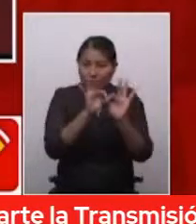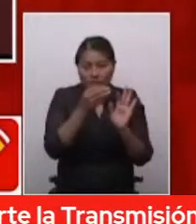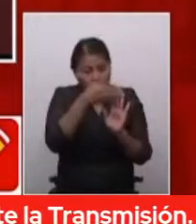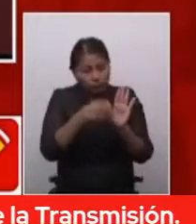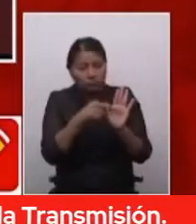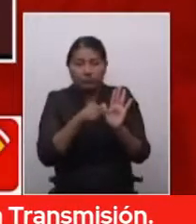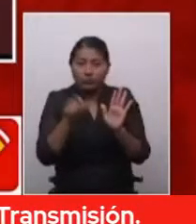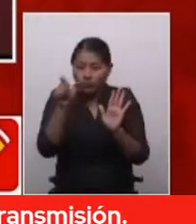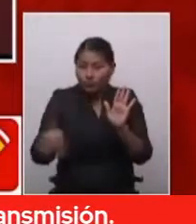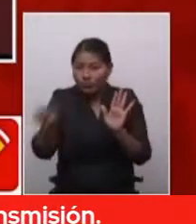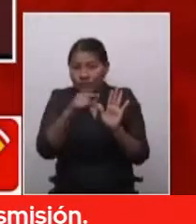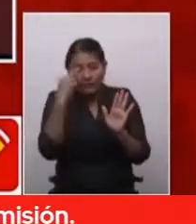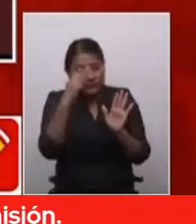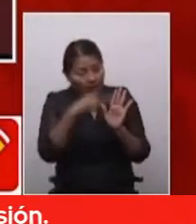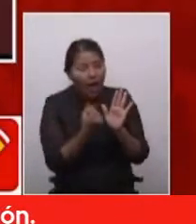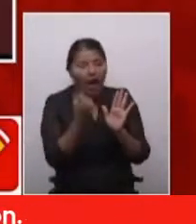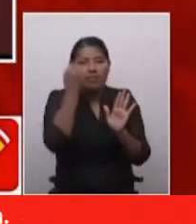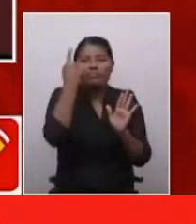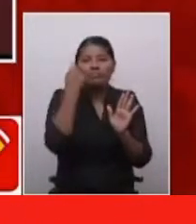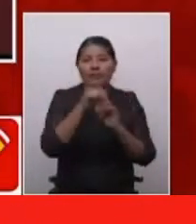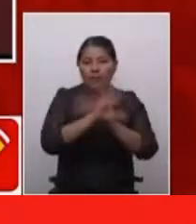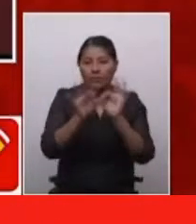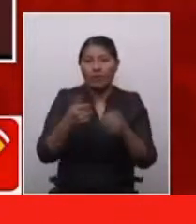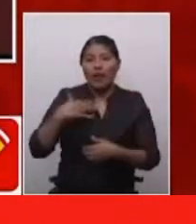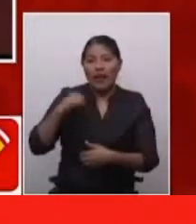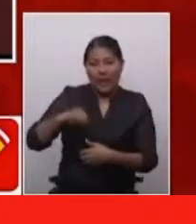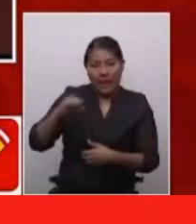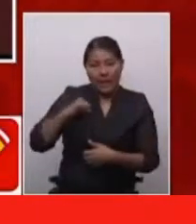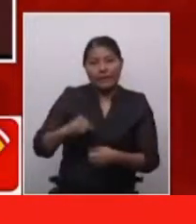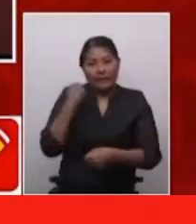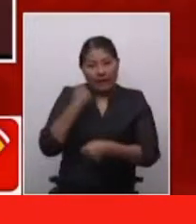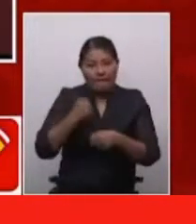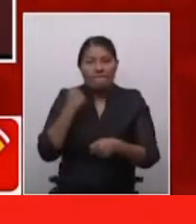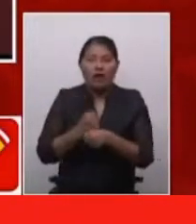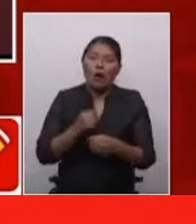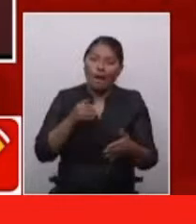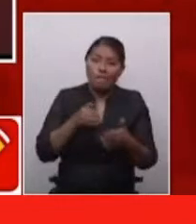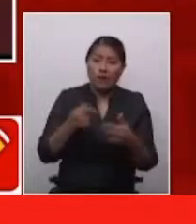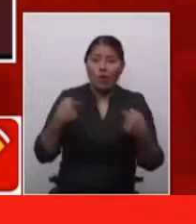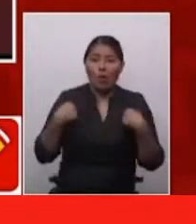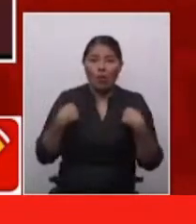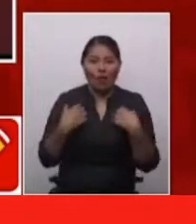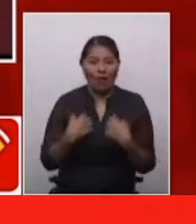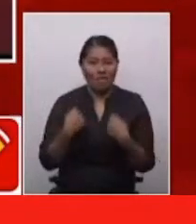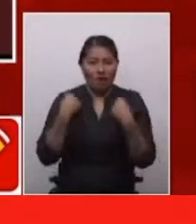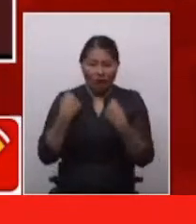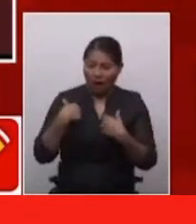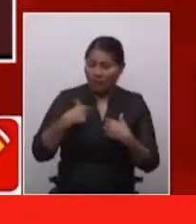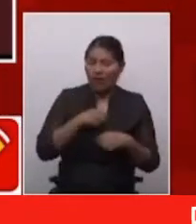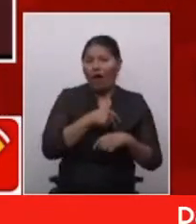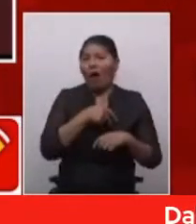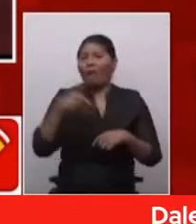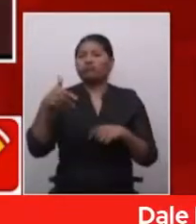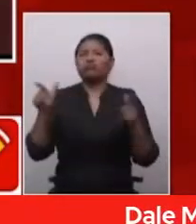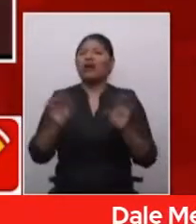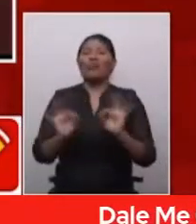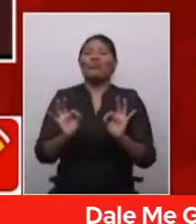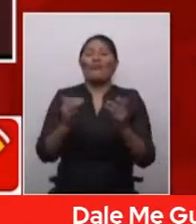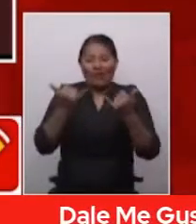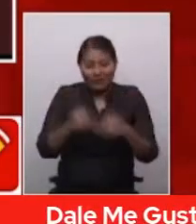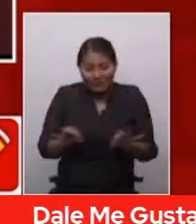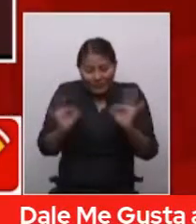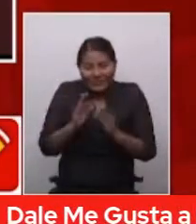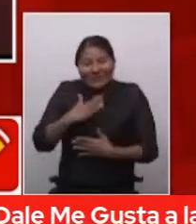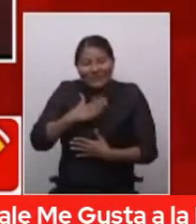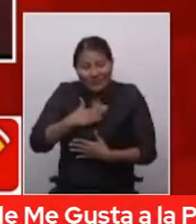ciudadanía entienda que el alcalde tiene limitaciones. No es un todopoderoso y no tiene funciones ilimitadas. Por lo tanto, yo